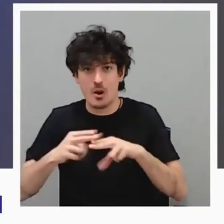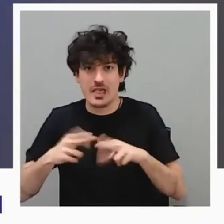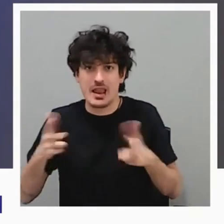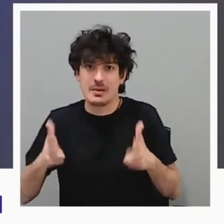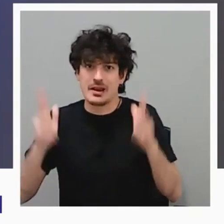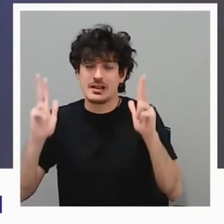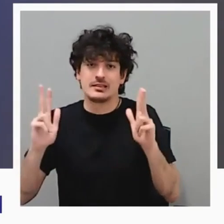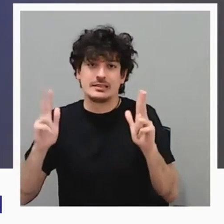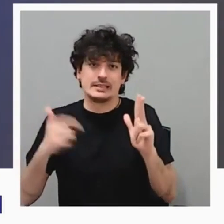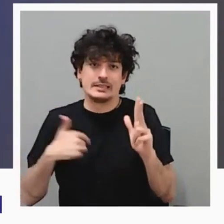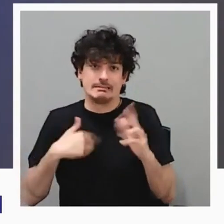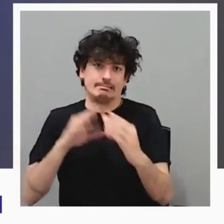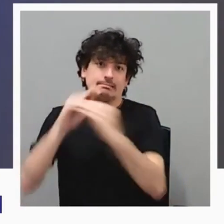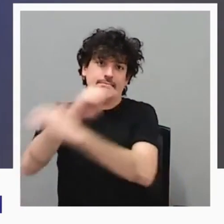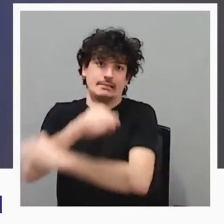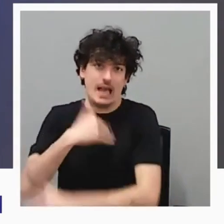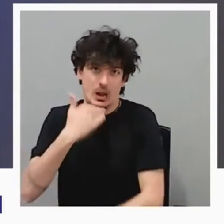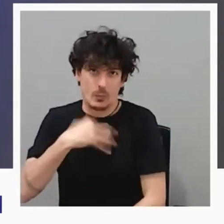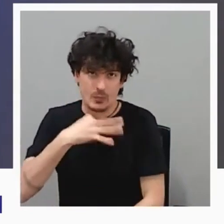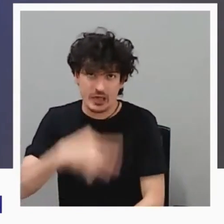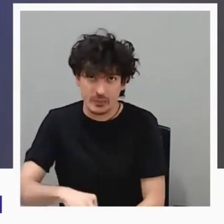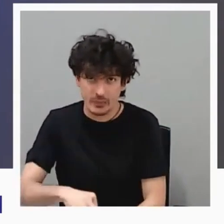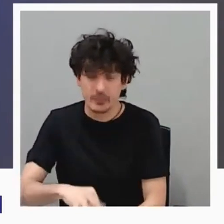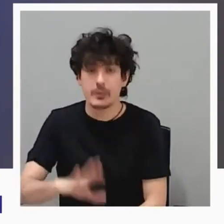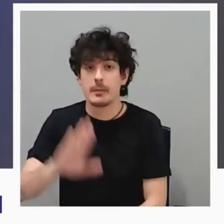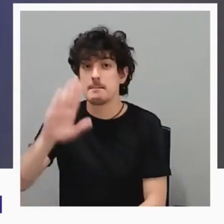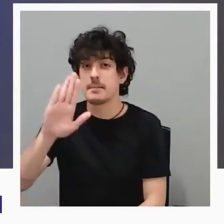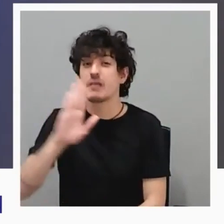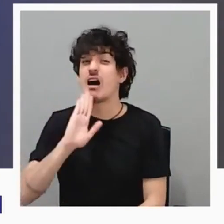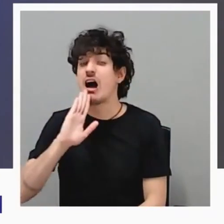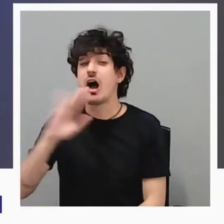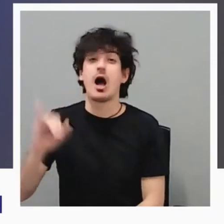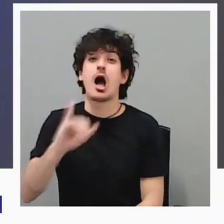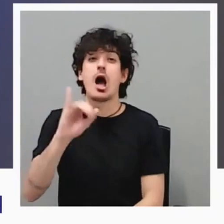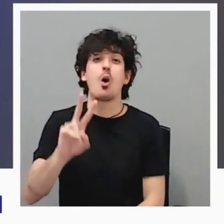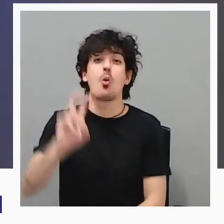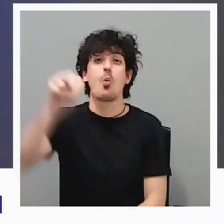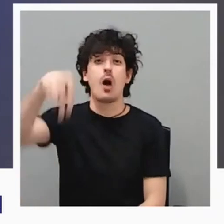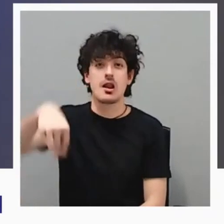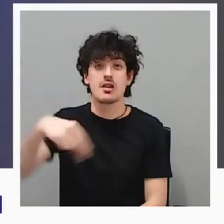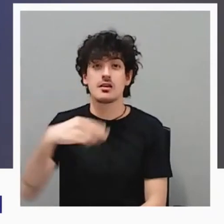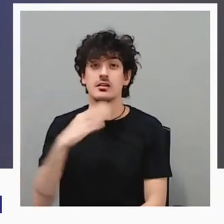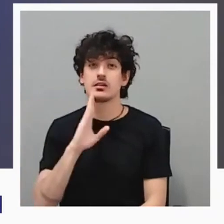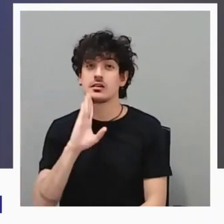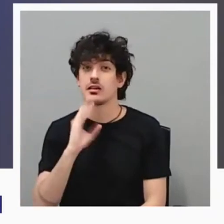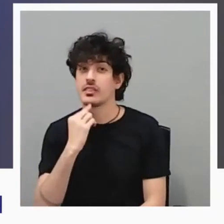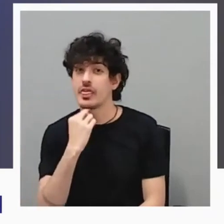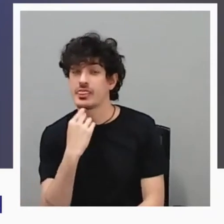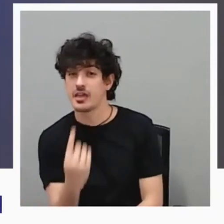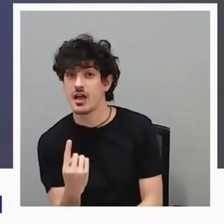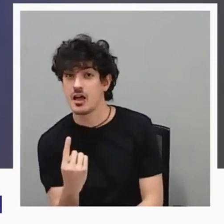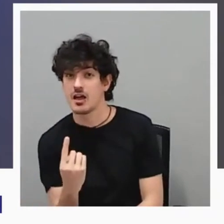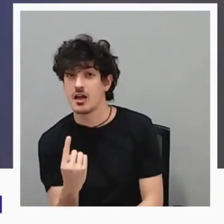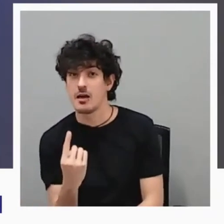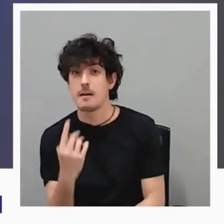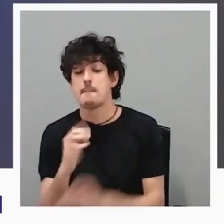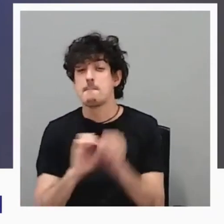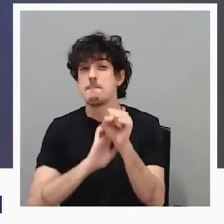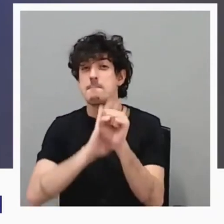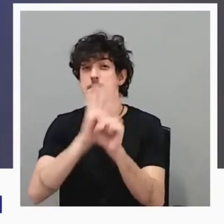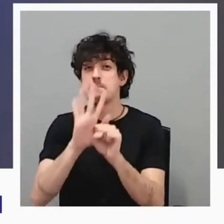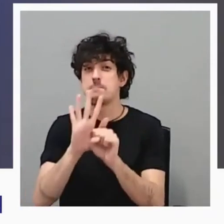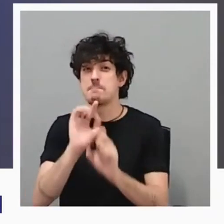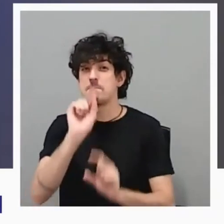Pero en la línea que argumentaba Juan, yo creo que la pandemia ha sido una aceleración. Todavía estamos en coletazos,